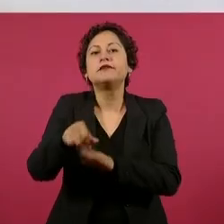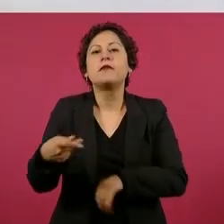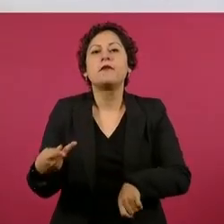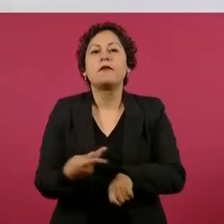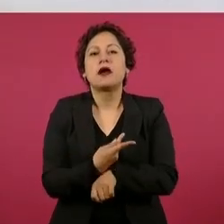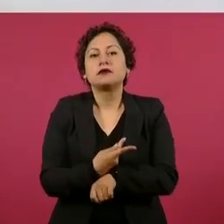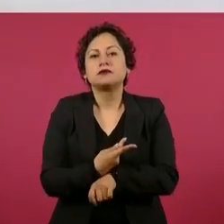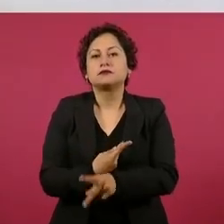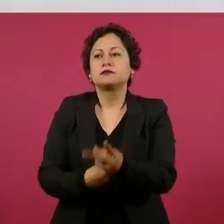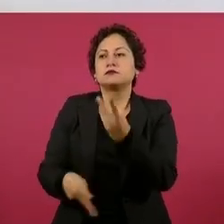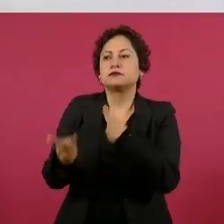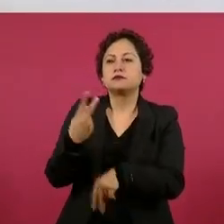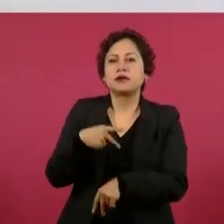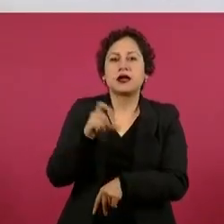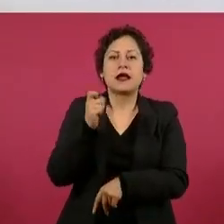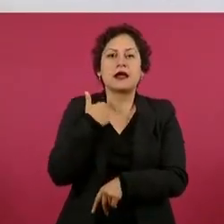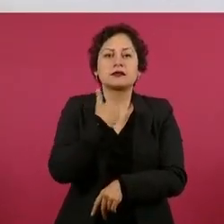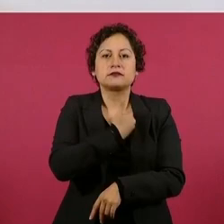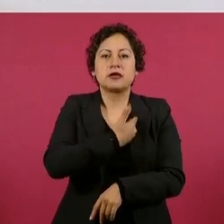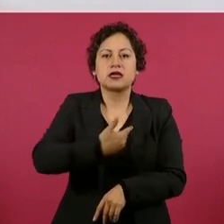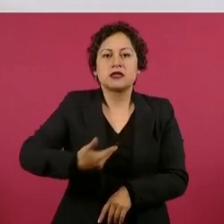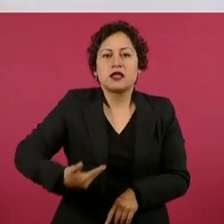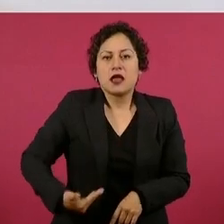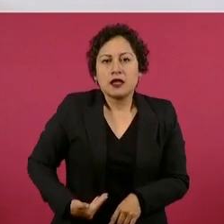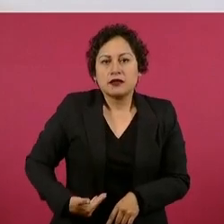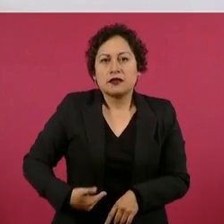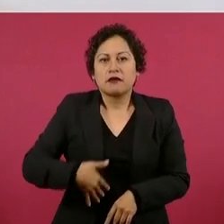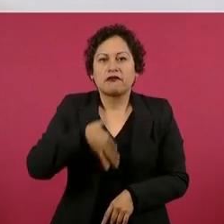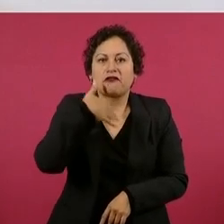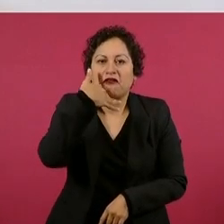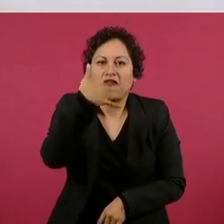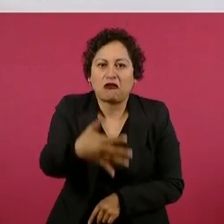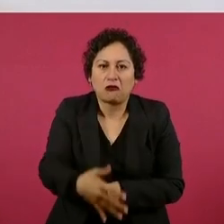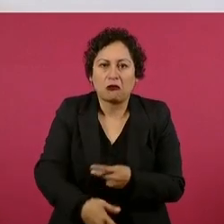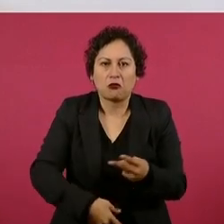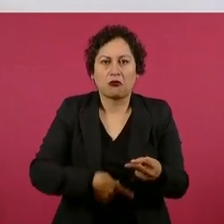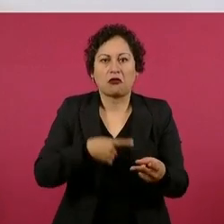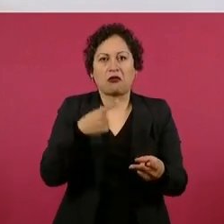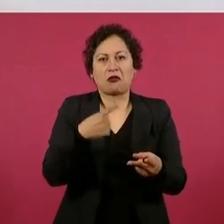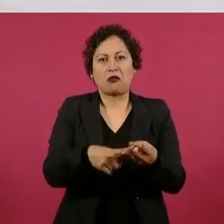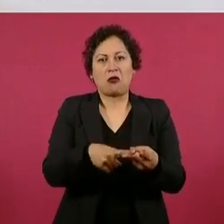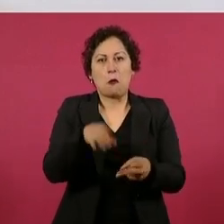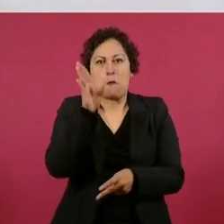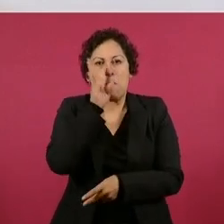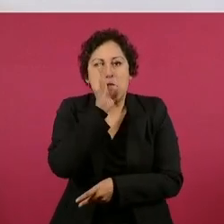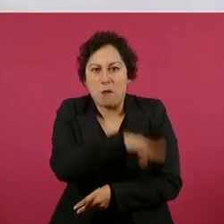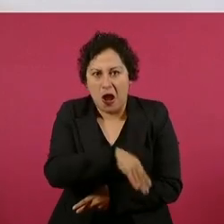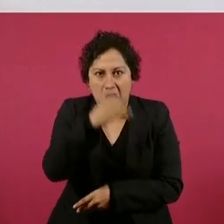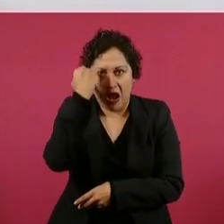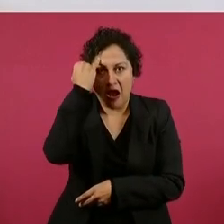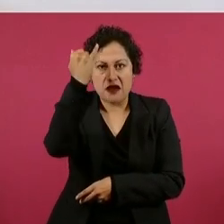y acaban con los ferrocarriles de pasajeros.